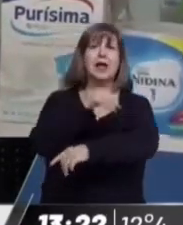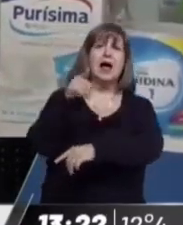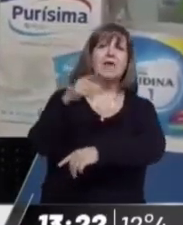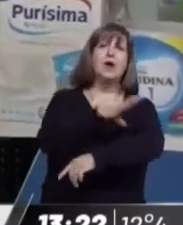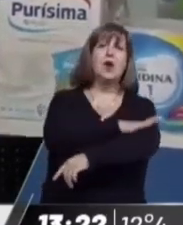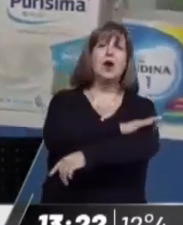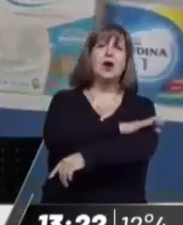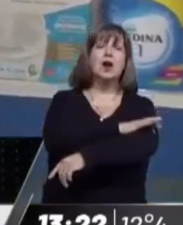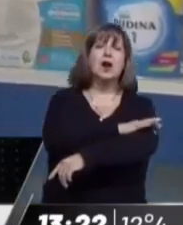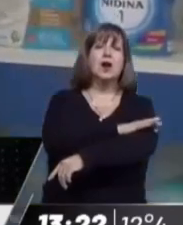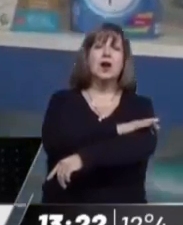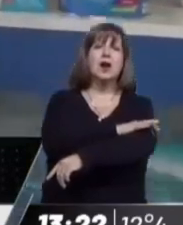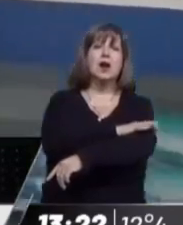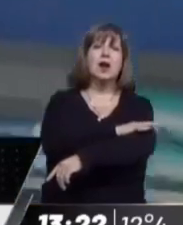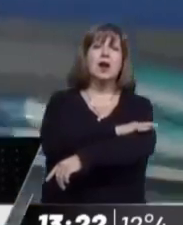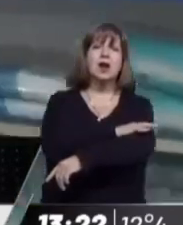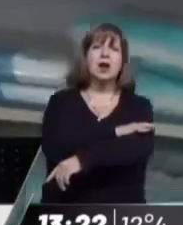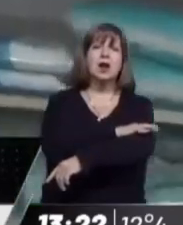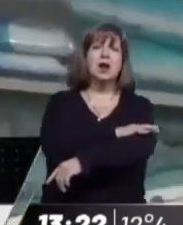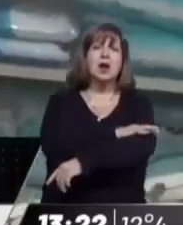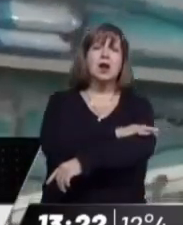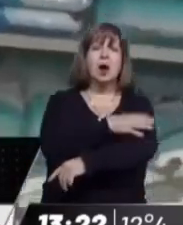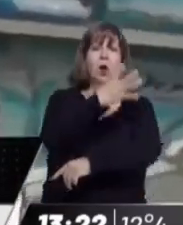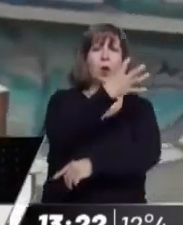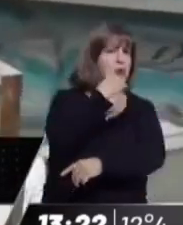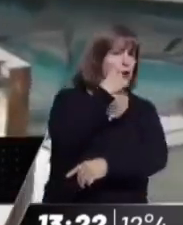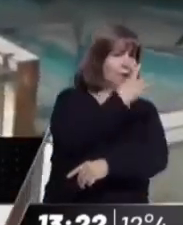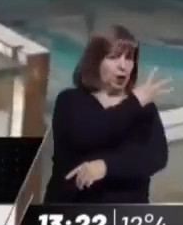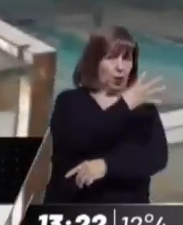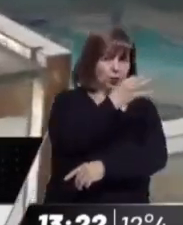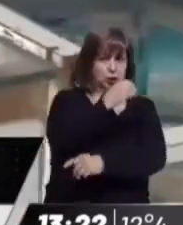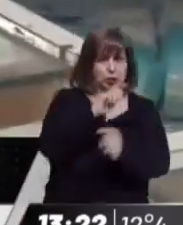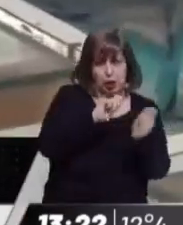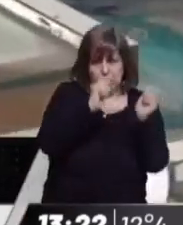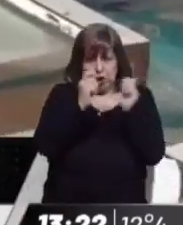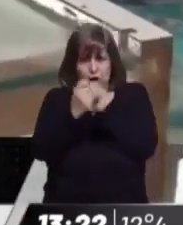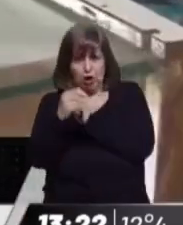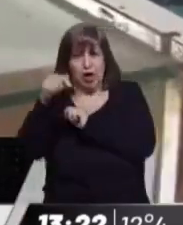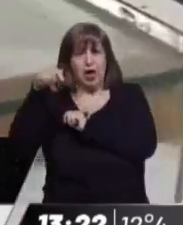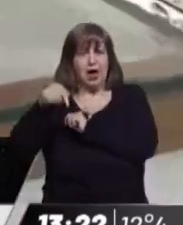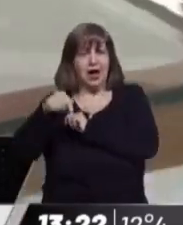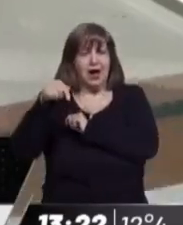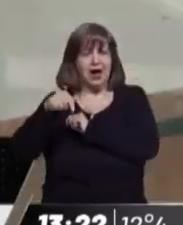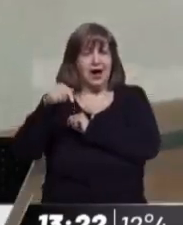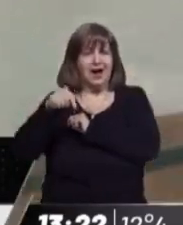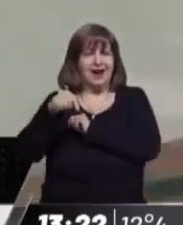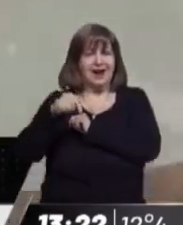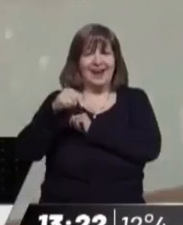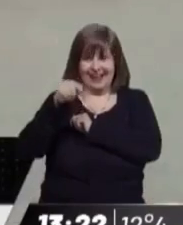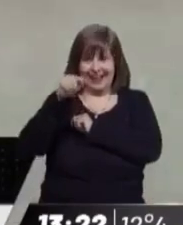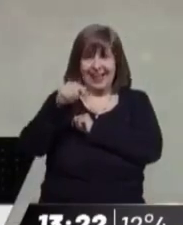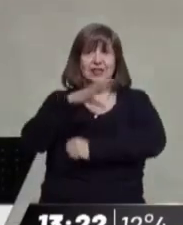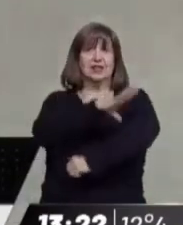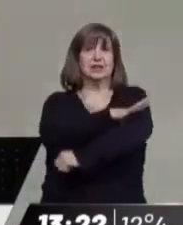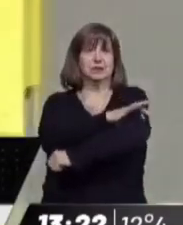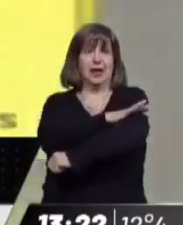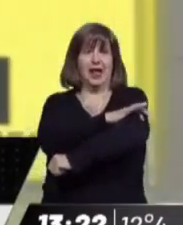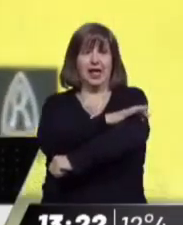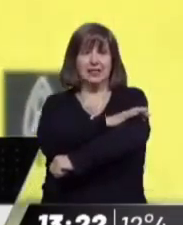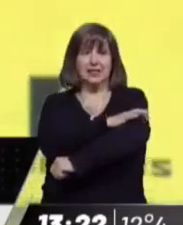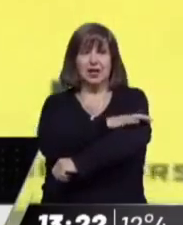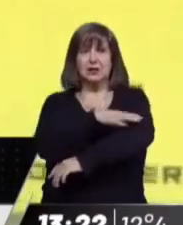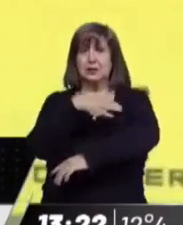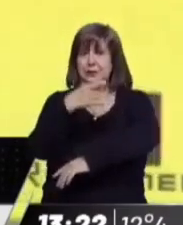acá ese que está ahí Exacto emp ese de 4400 el que empieza con l Exacto